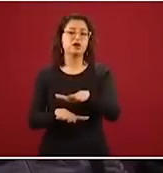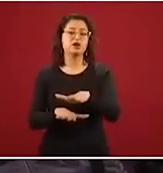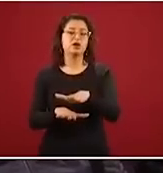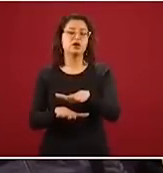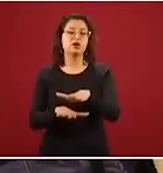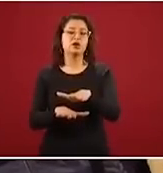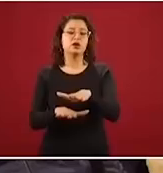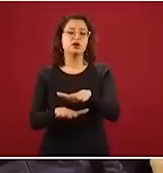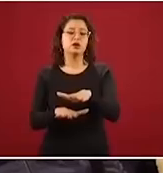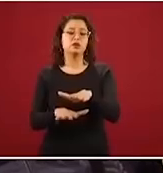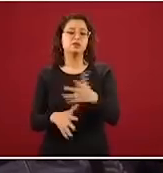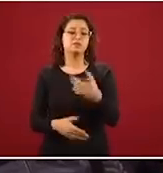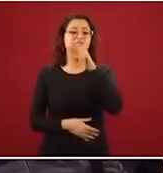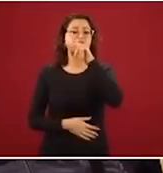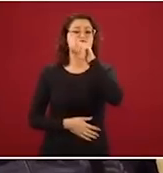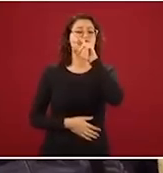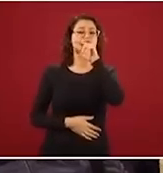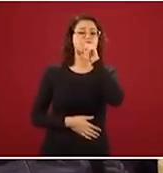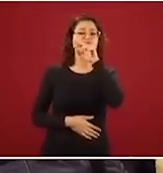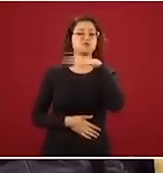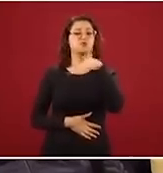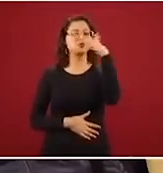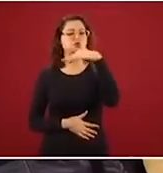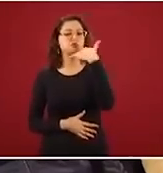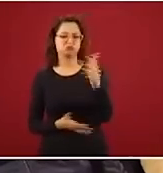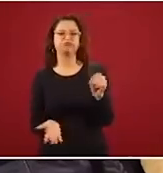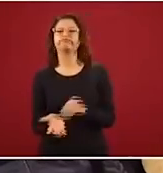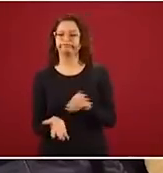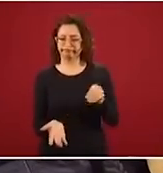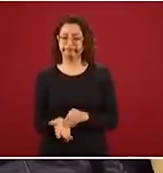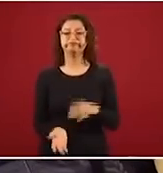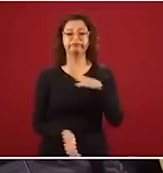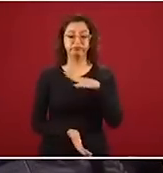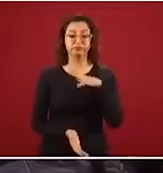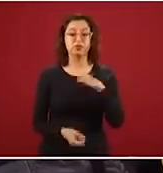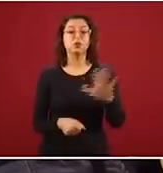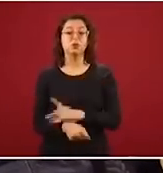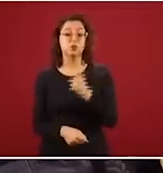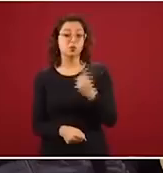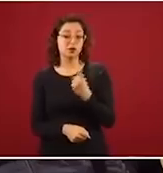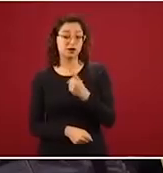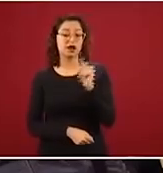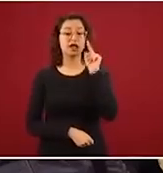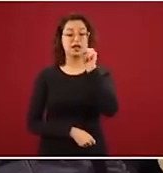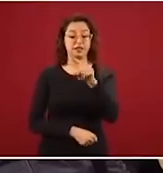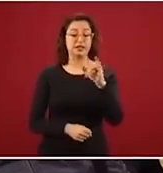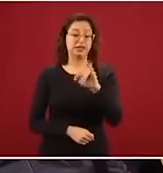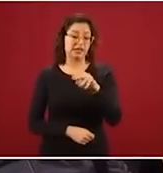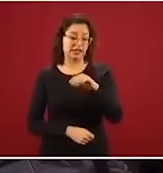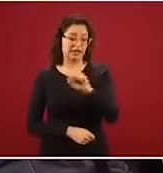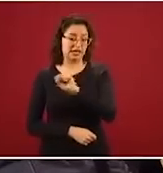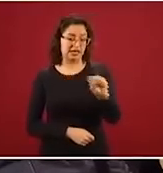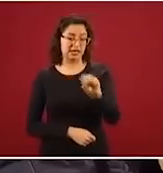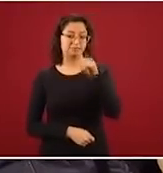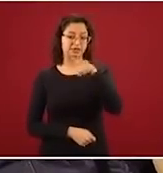una latente preocupación sobre que continúe la corrupción. Esto porque allí en la delegación del IMSS se